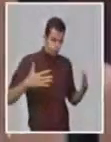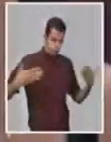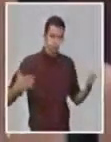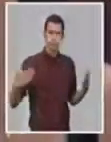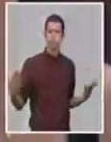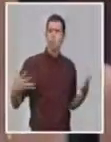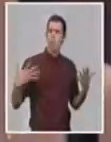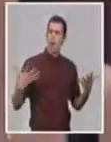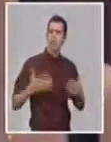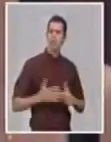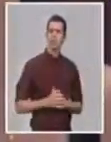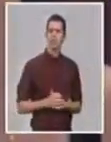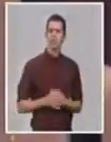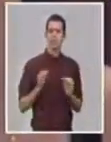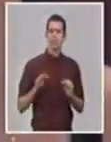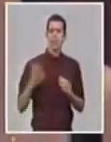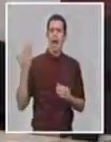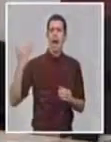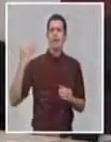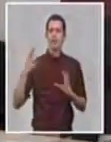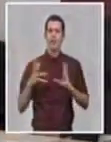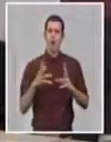desplegado, se desplegaban las cosas mucho.